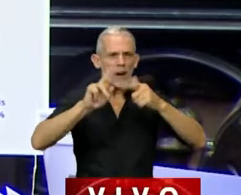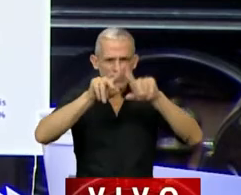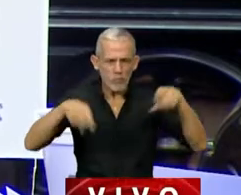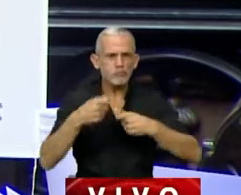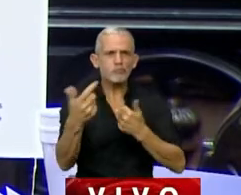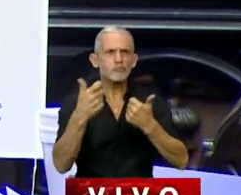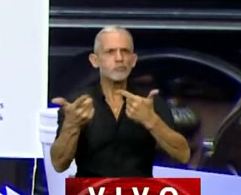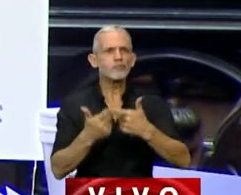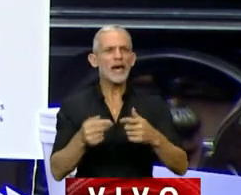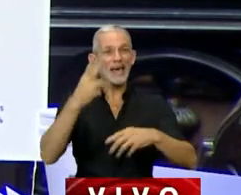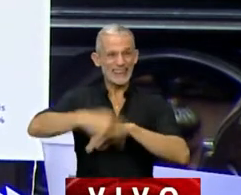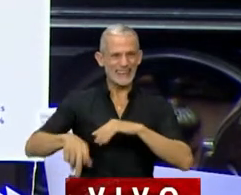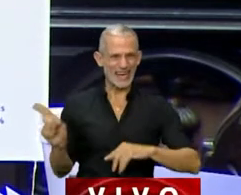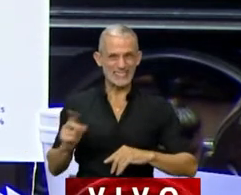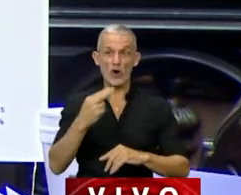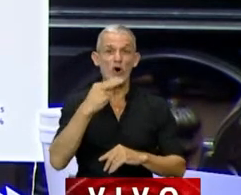son taxis.